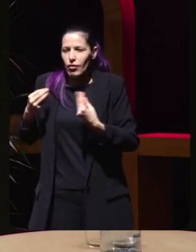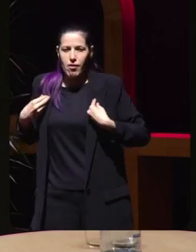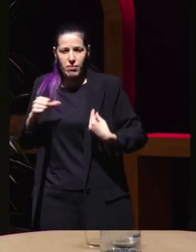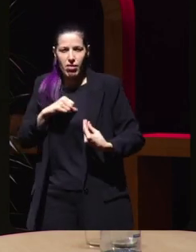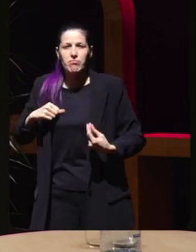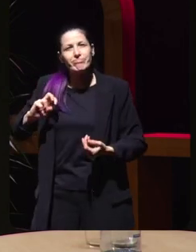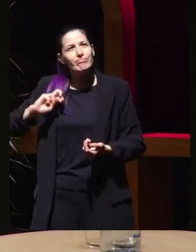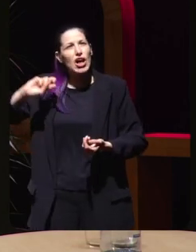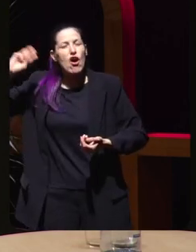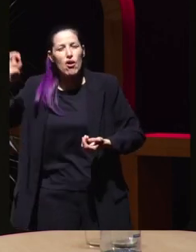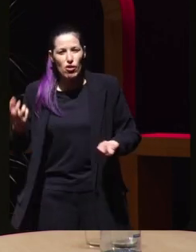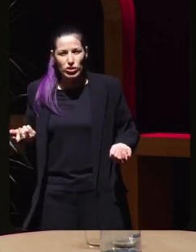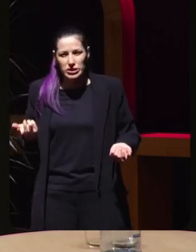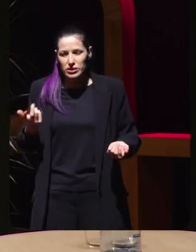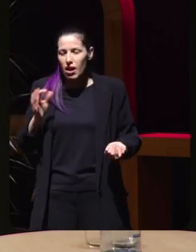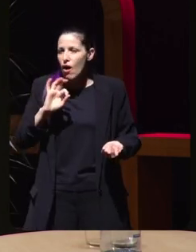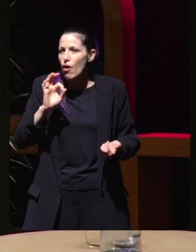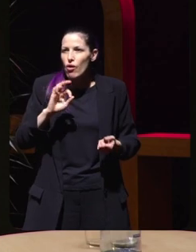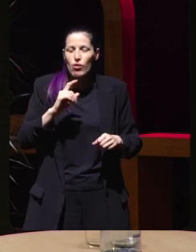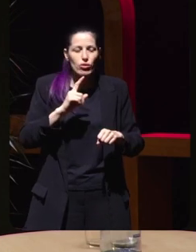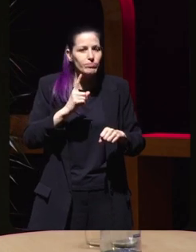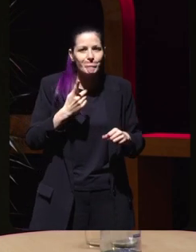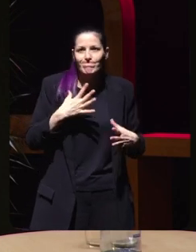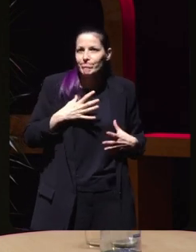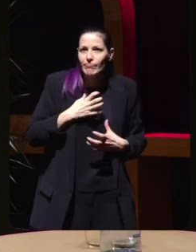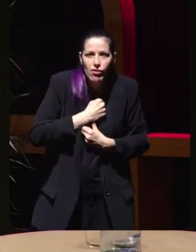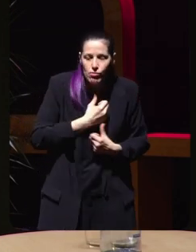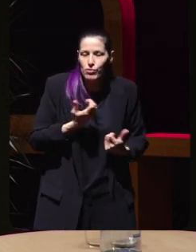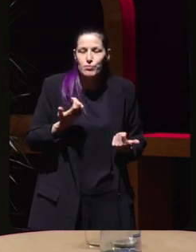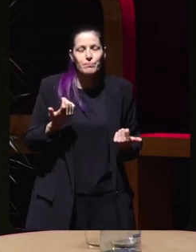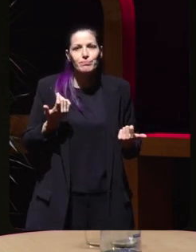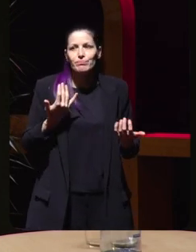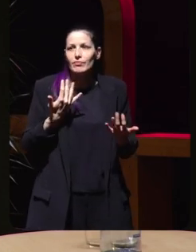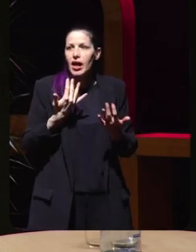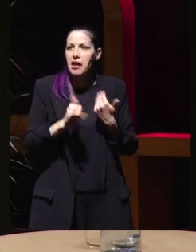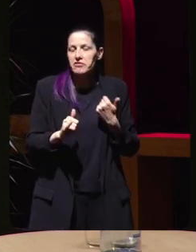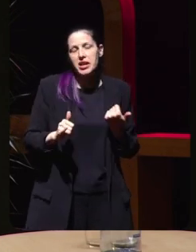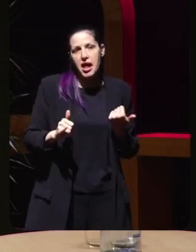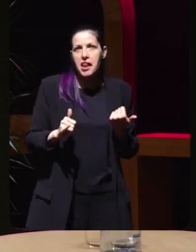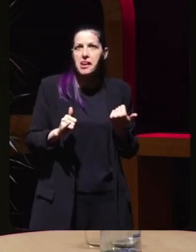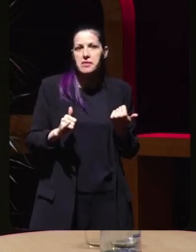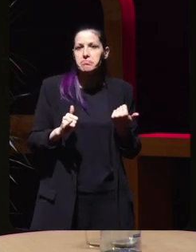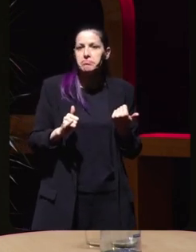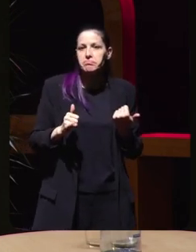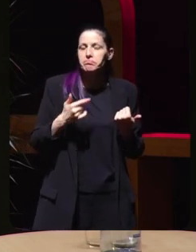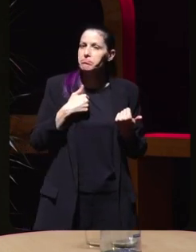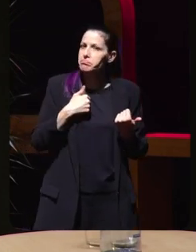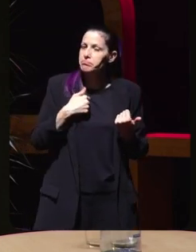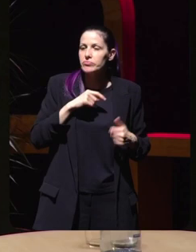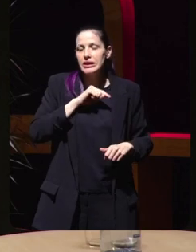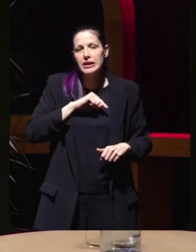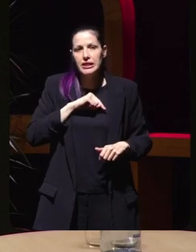muy tonto sea trabajando porque no se da vida no pero también es verdad de que de un tiempo esta parte procuró mantella no Por